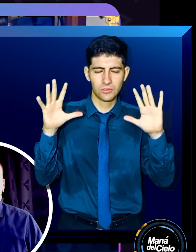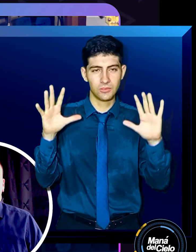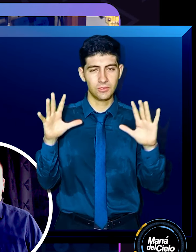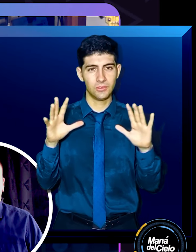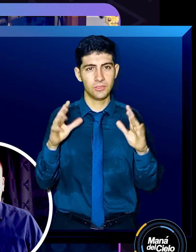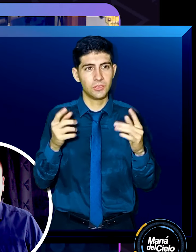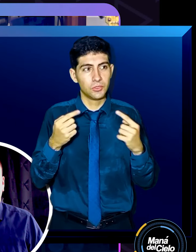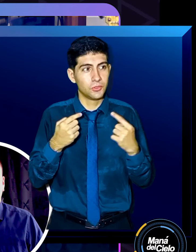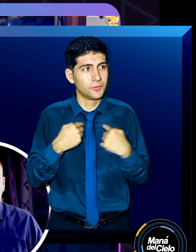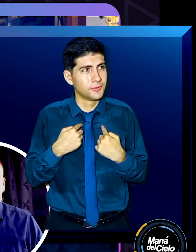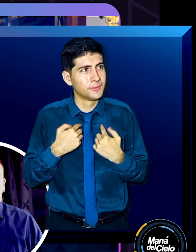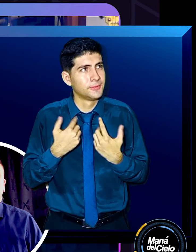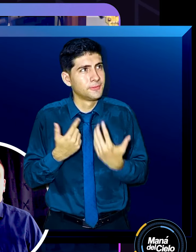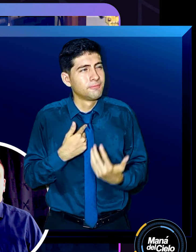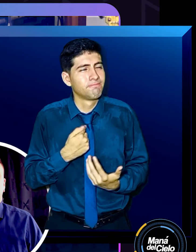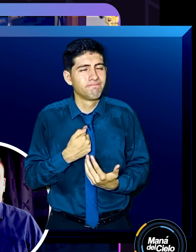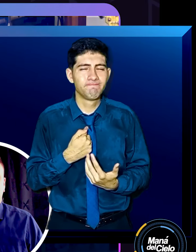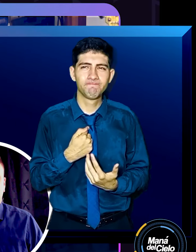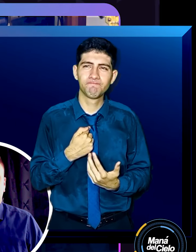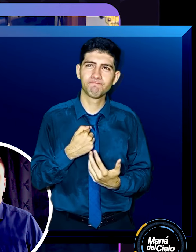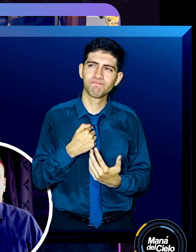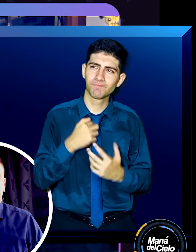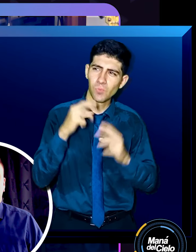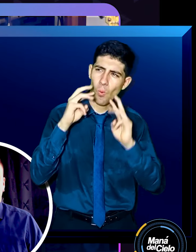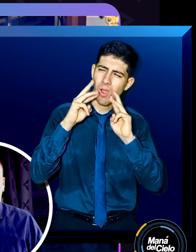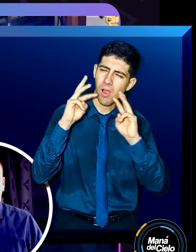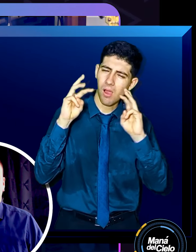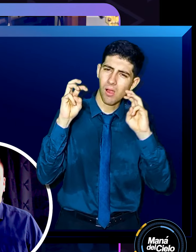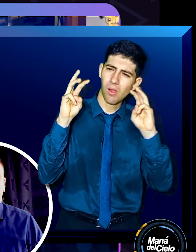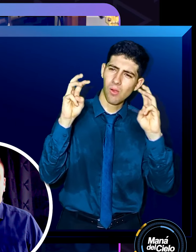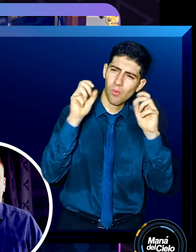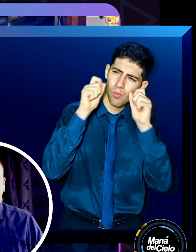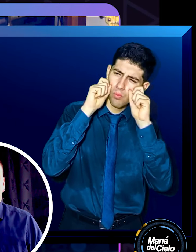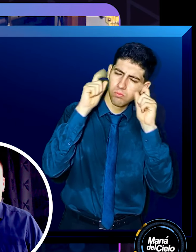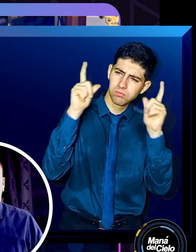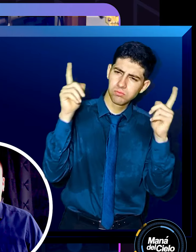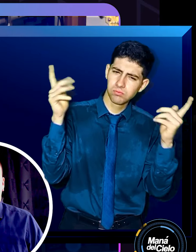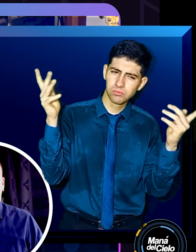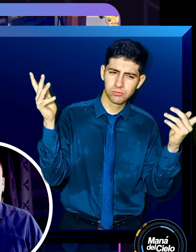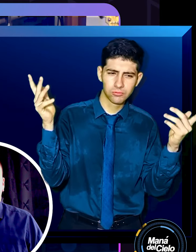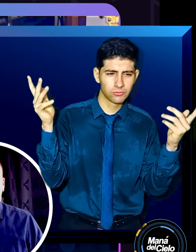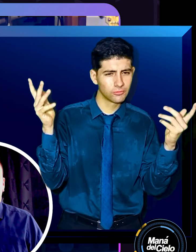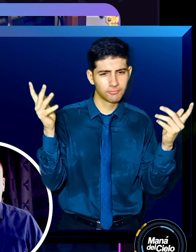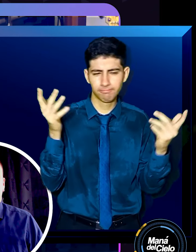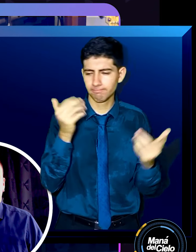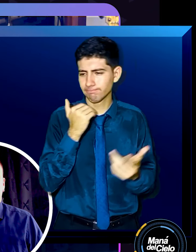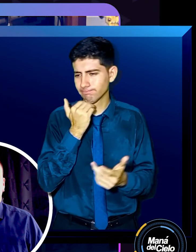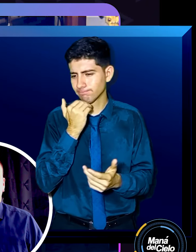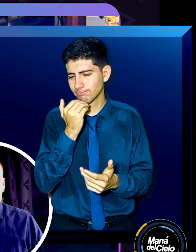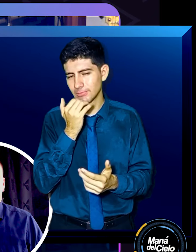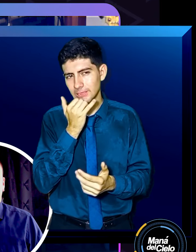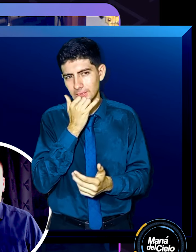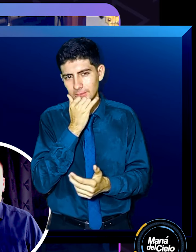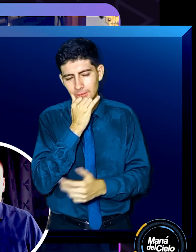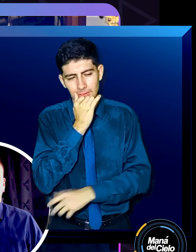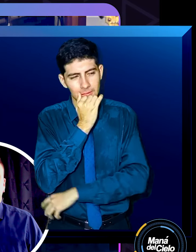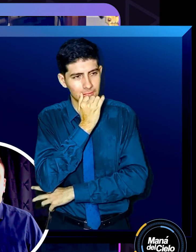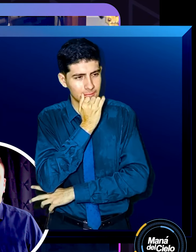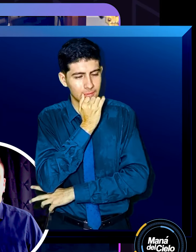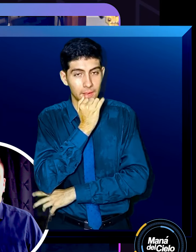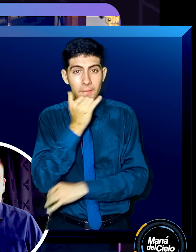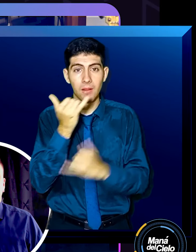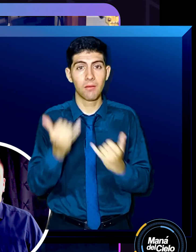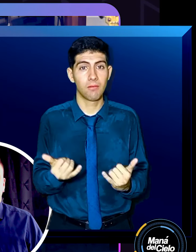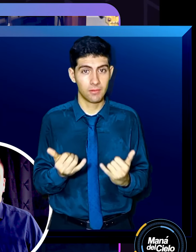Yo mismo estoy como sorprendido, de verdad, porque no sabía lo que estaba pasando. Pero ahora que estoy en medio de lo que